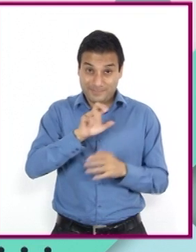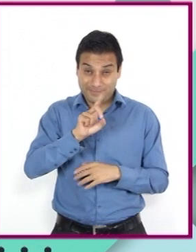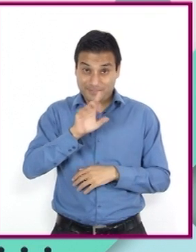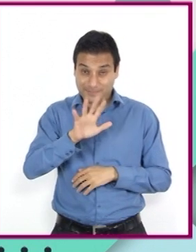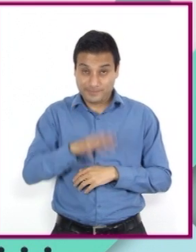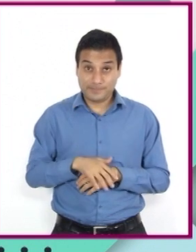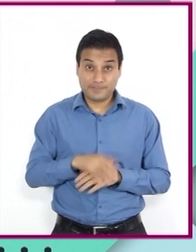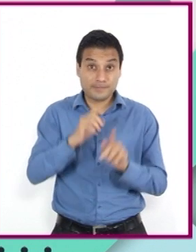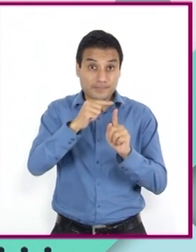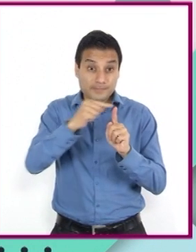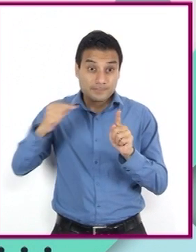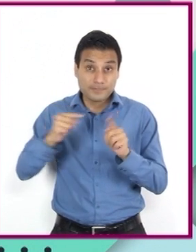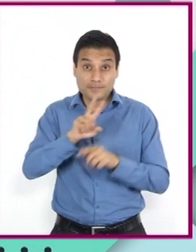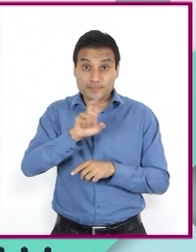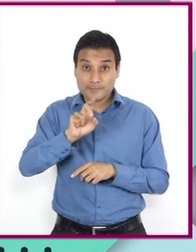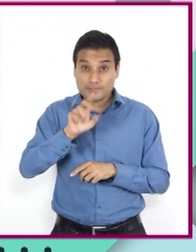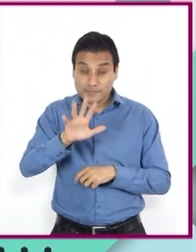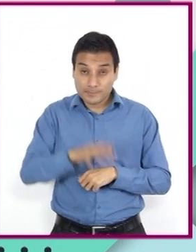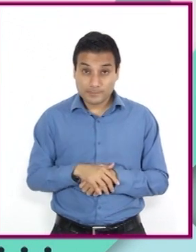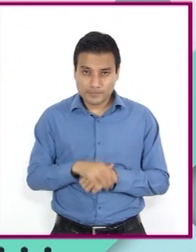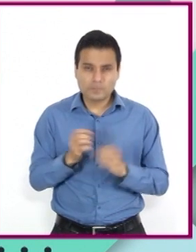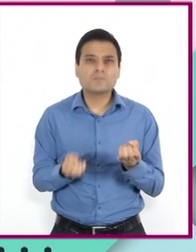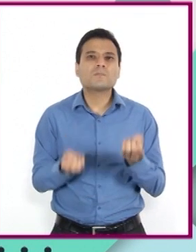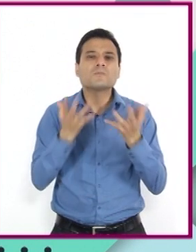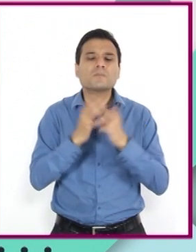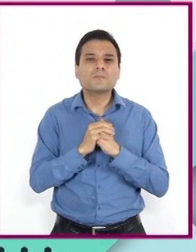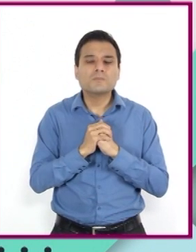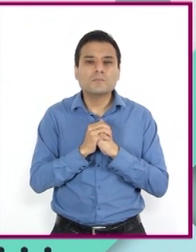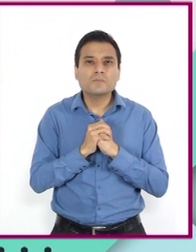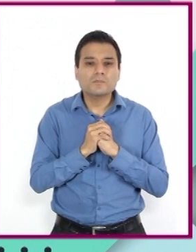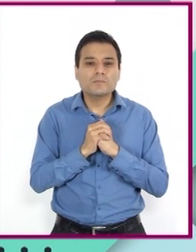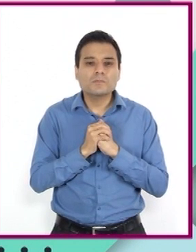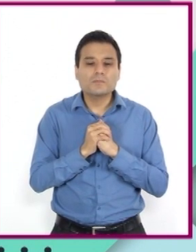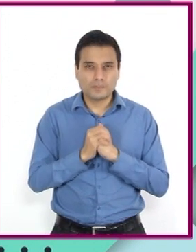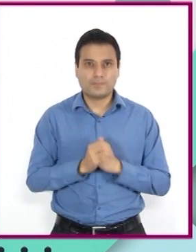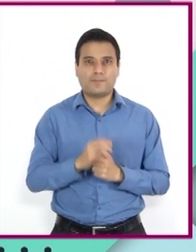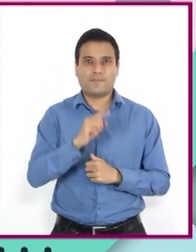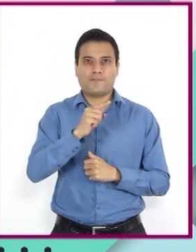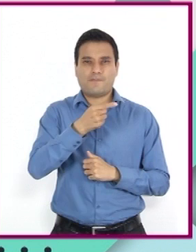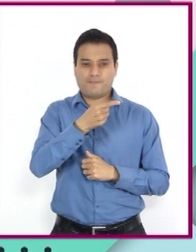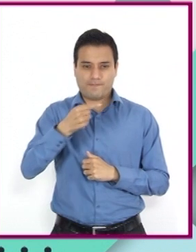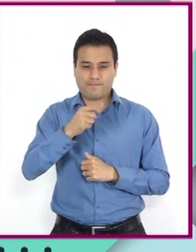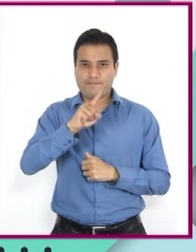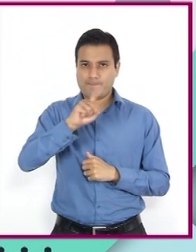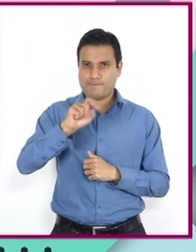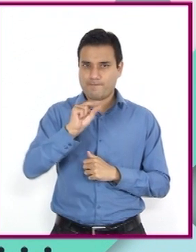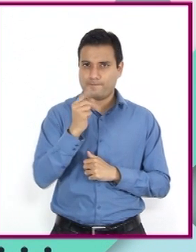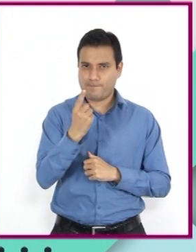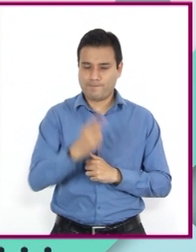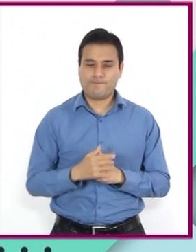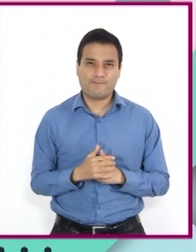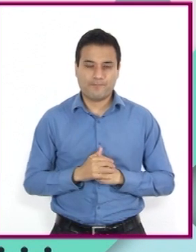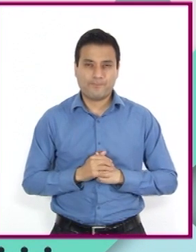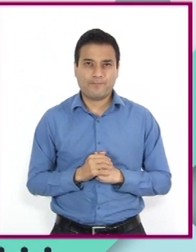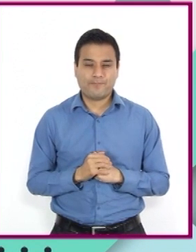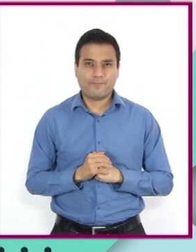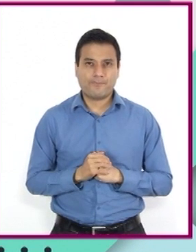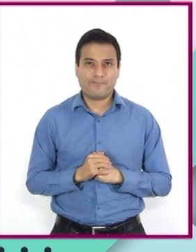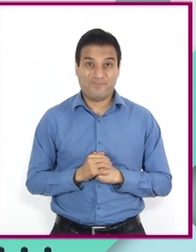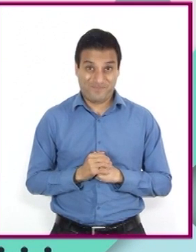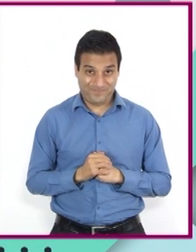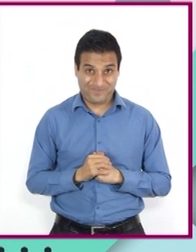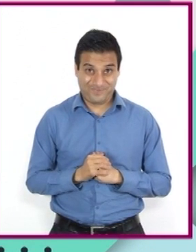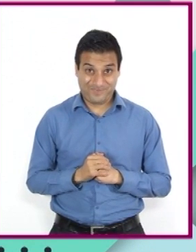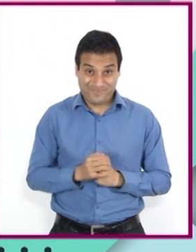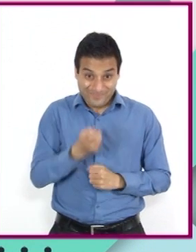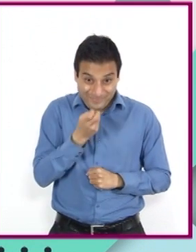42.535 entre 235 negativo es igual a 181 negativo. El número que